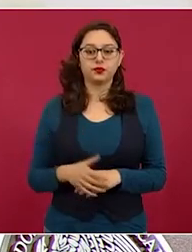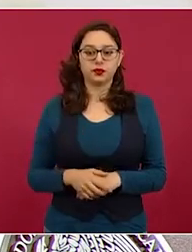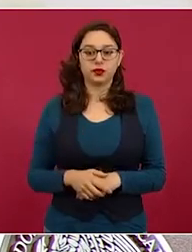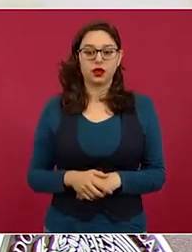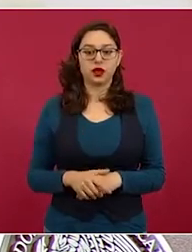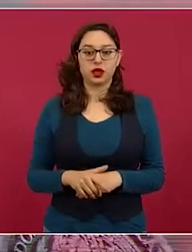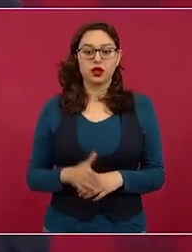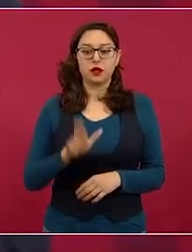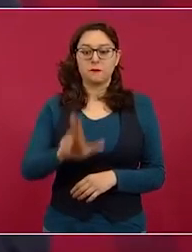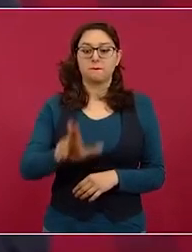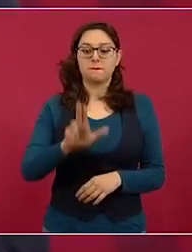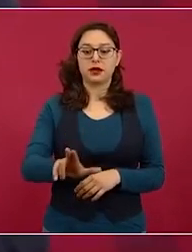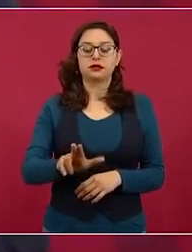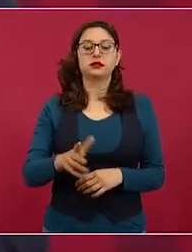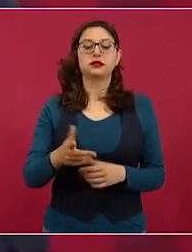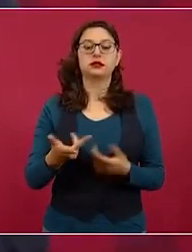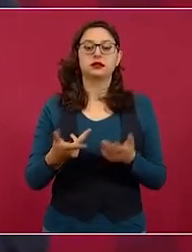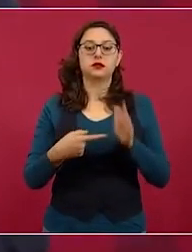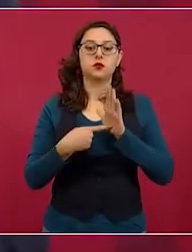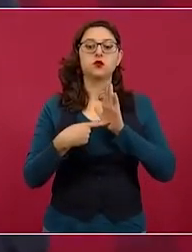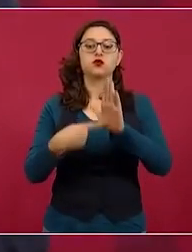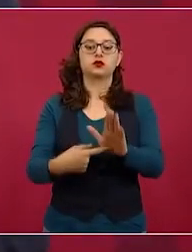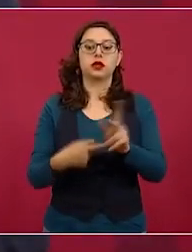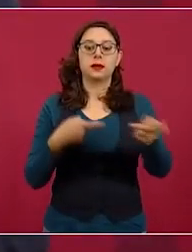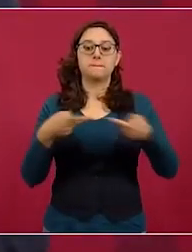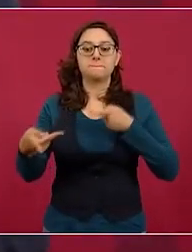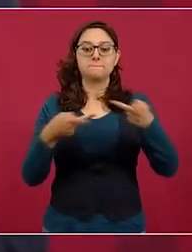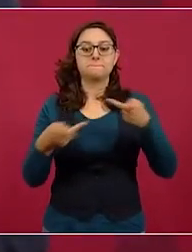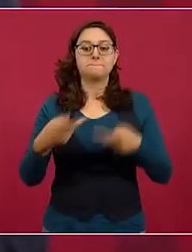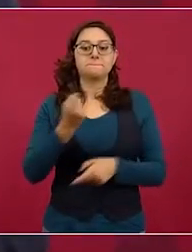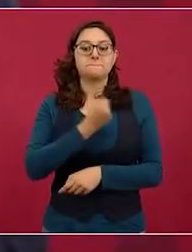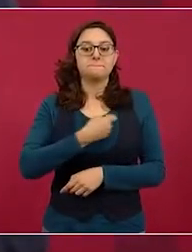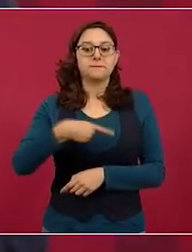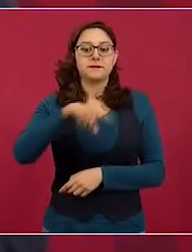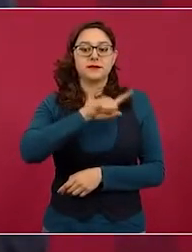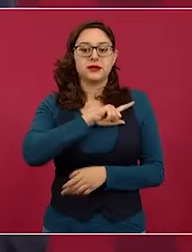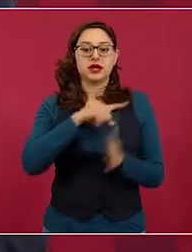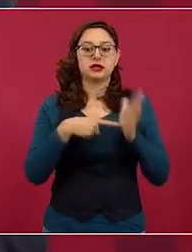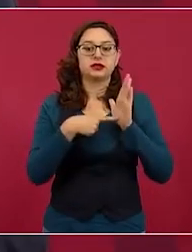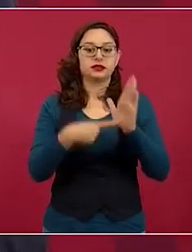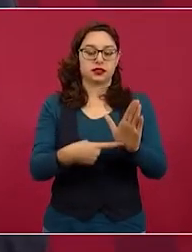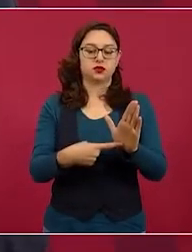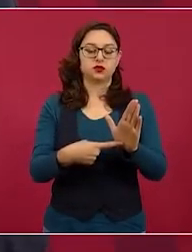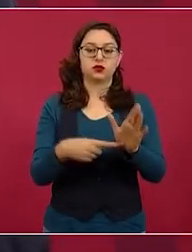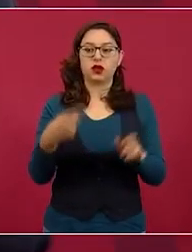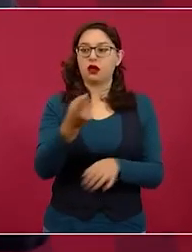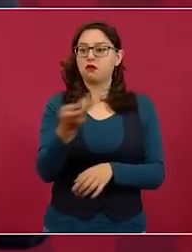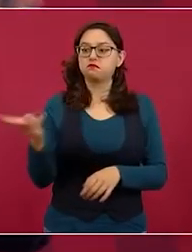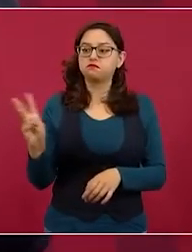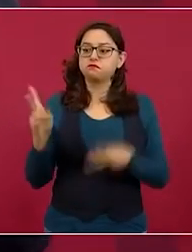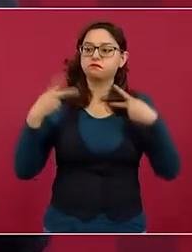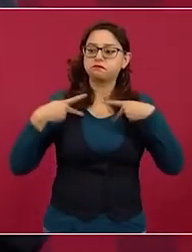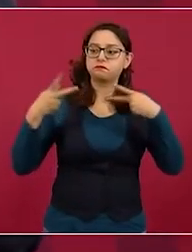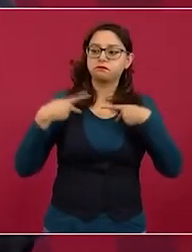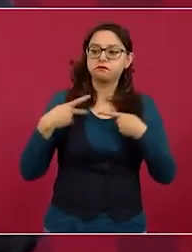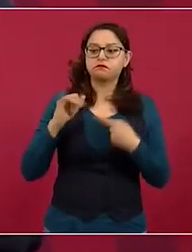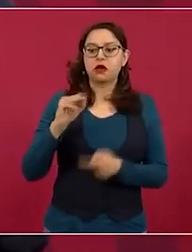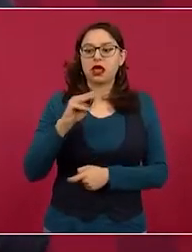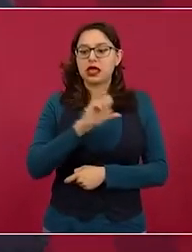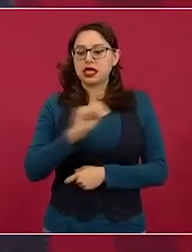salud para los que no tienen seguridad social, para la población